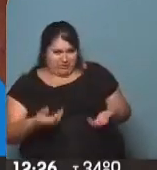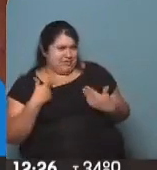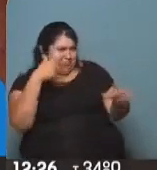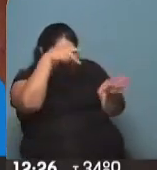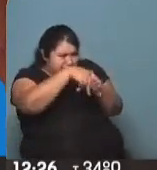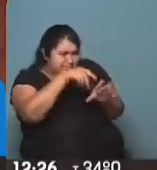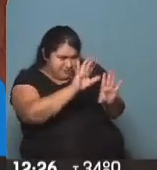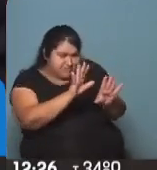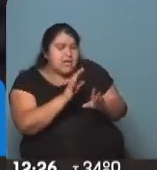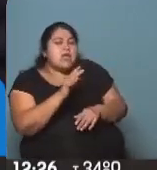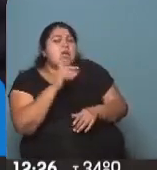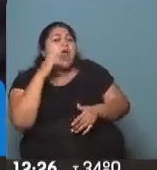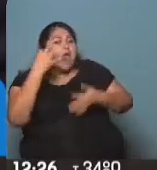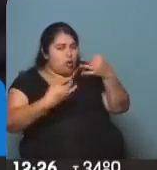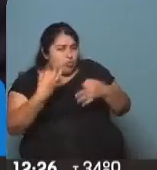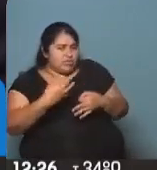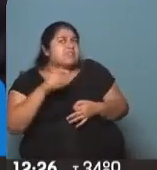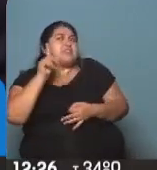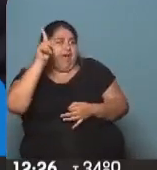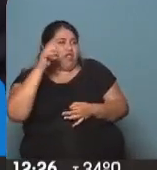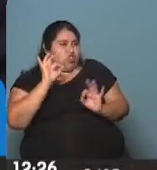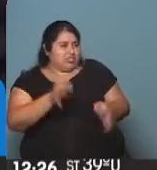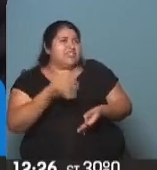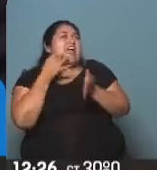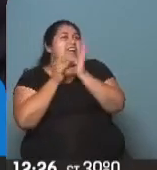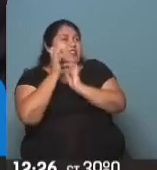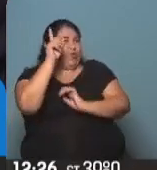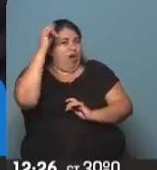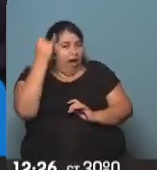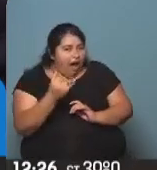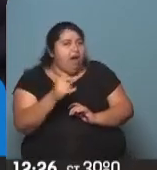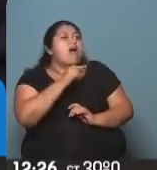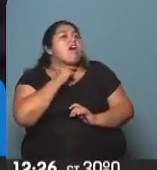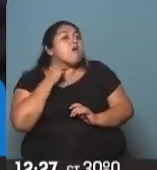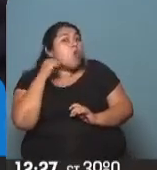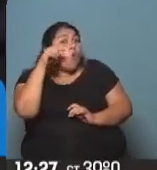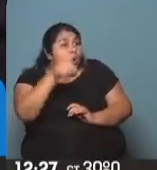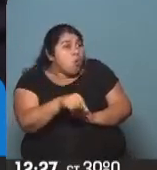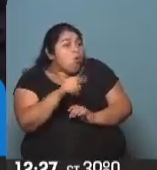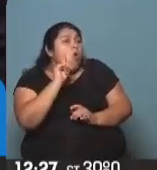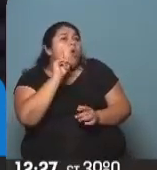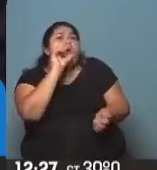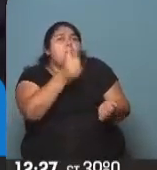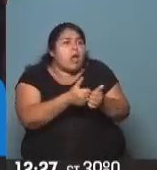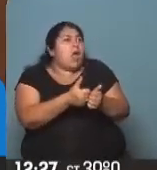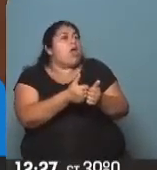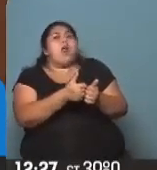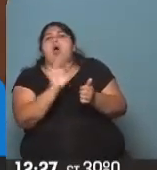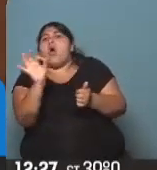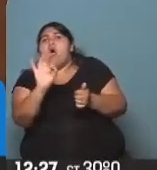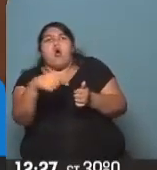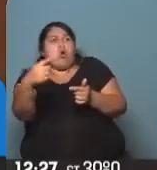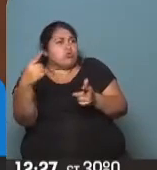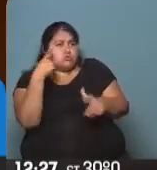Sí. central, la justicia de Dios en el cielo. Acá en la tierra, cura pedófilo, como mecánico pedófilo, como el que sea, a la cárcel.